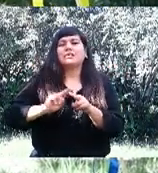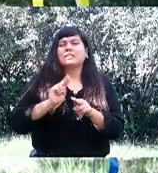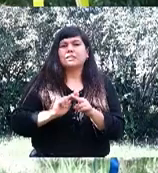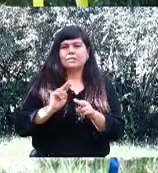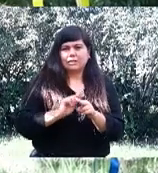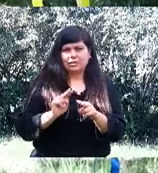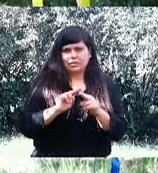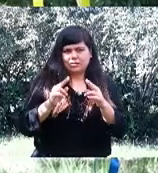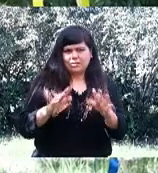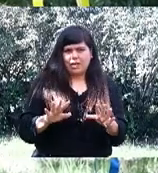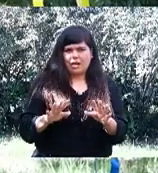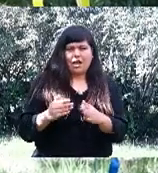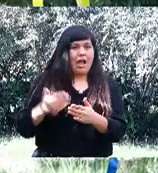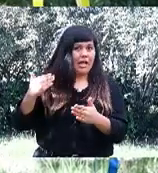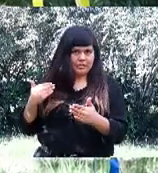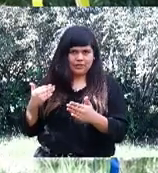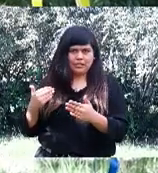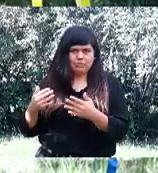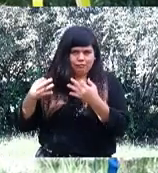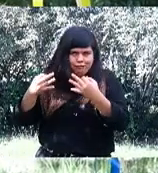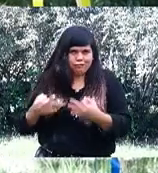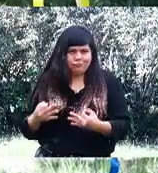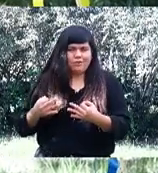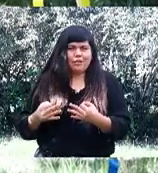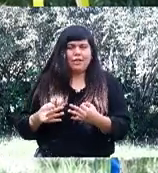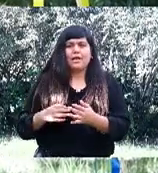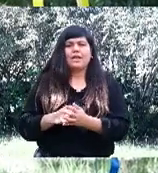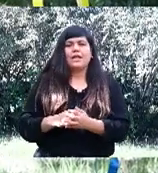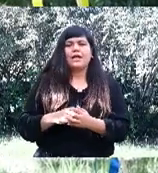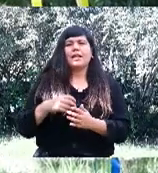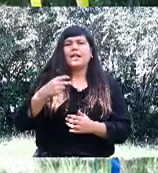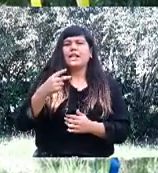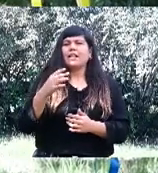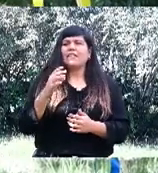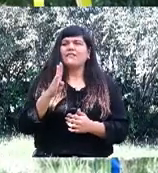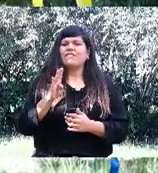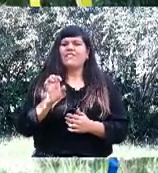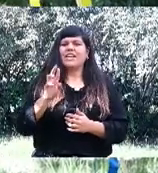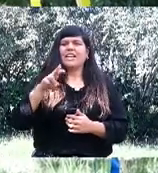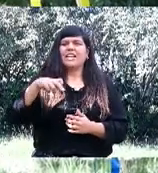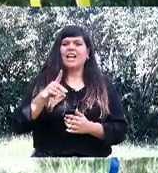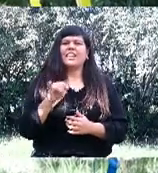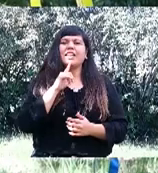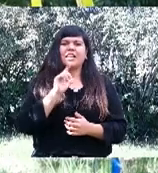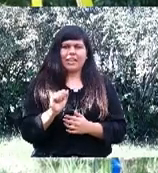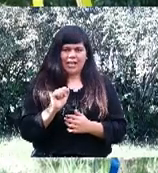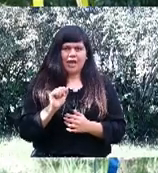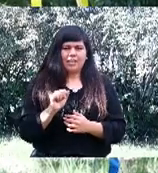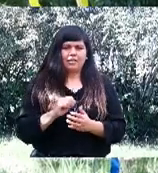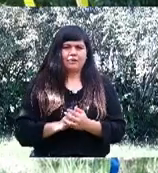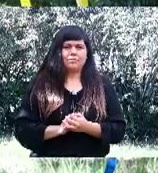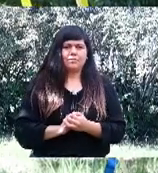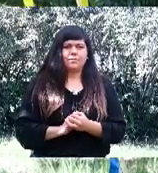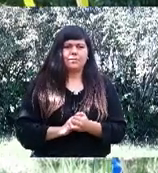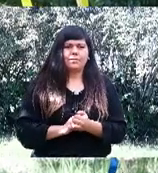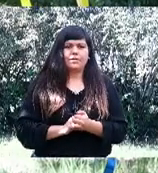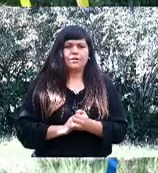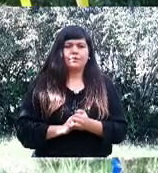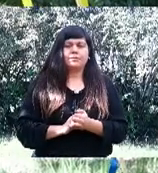desarrollada originalmente por bernardita brancoli que tenemos el honor de tenerla hoy día Aquí también y